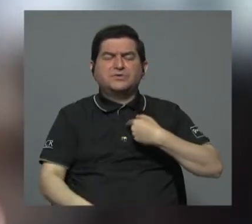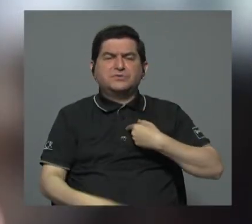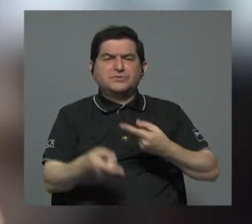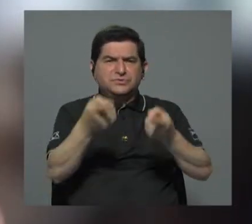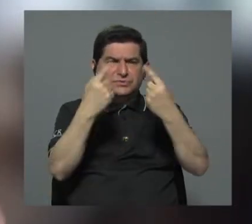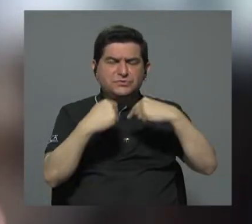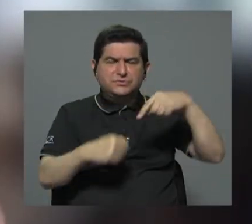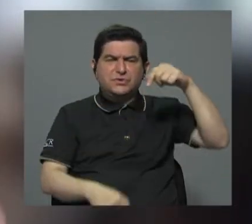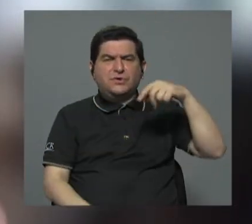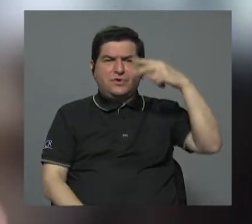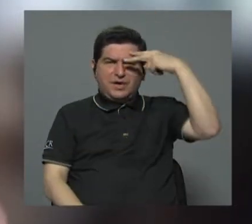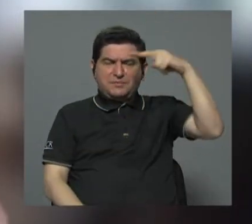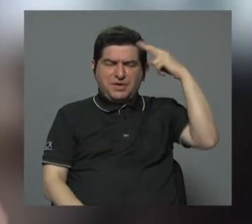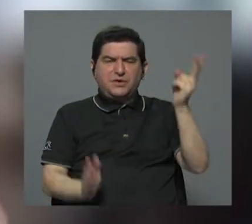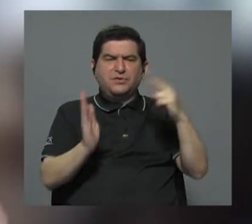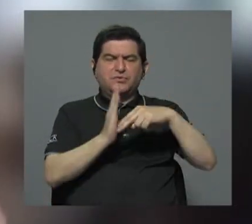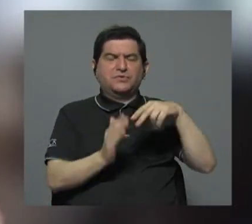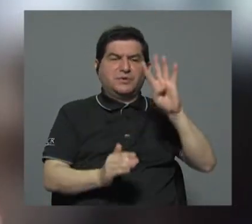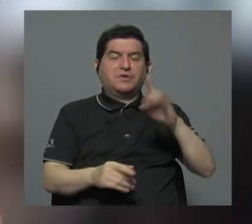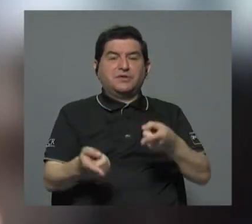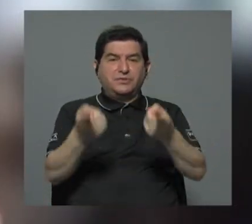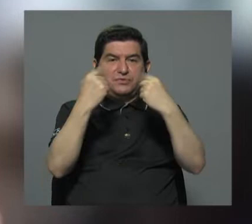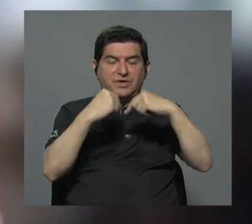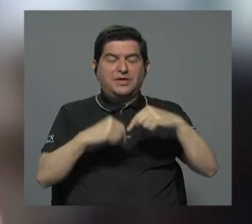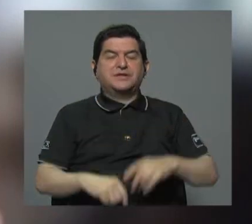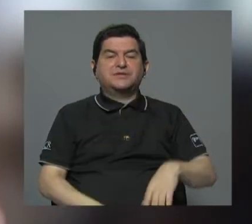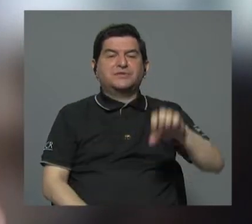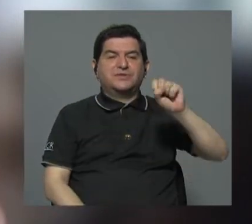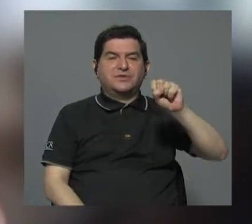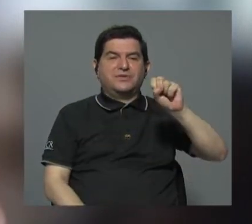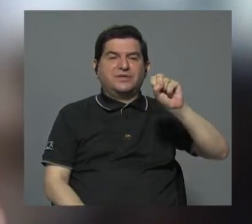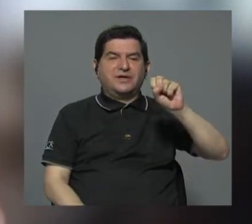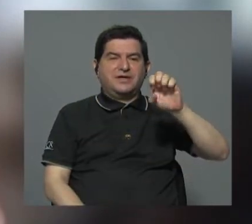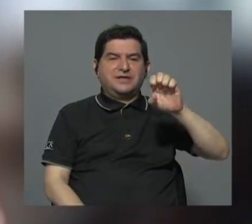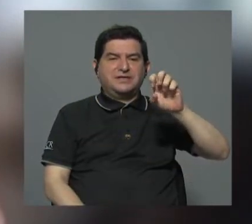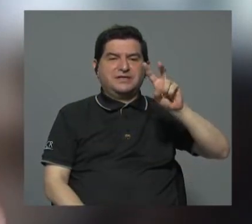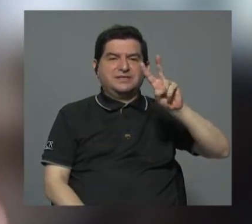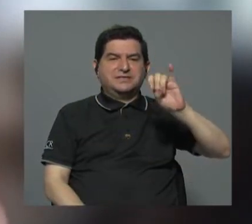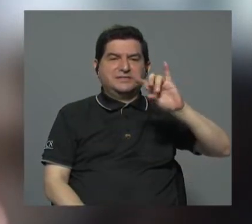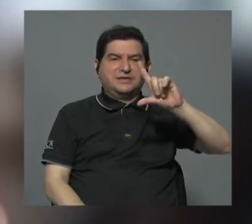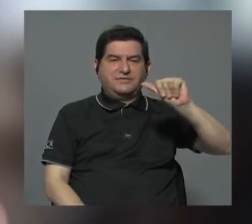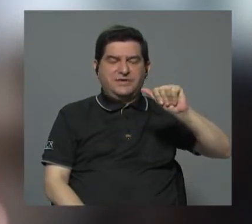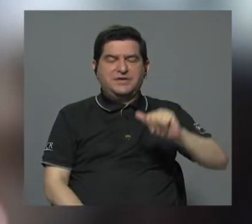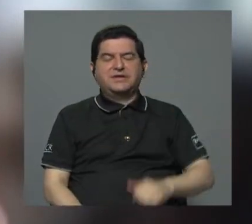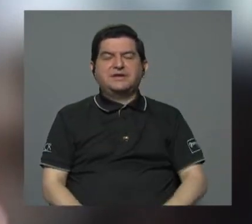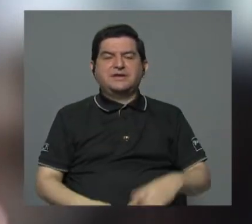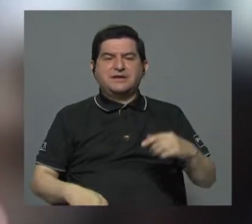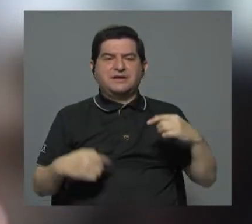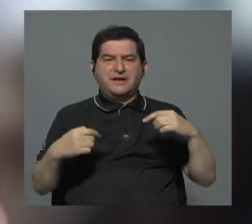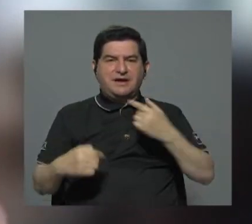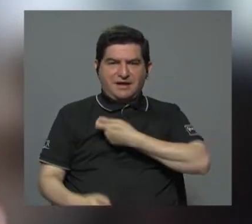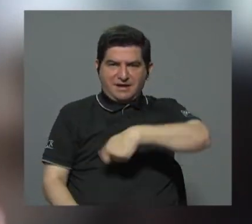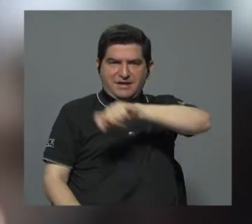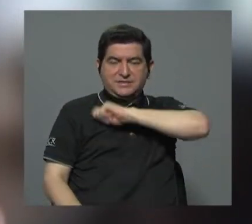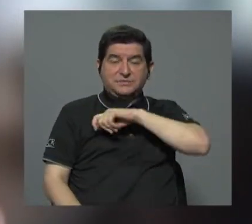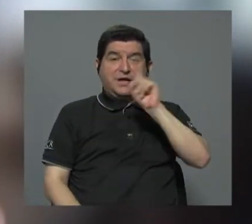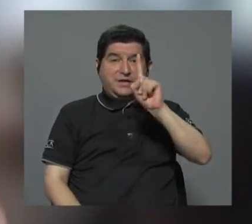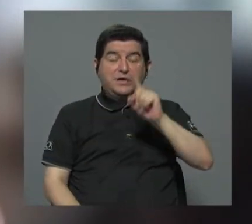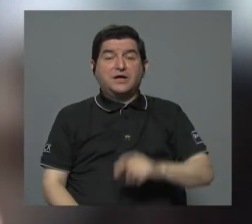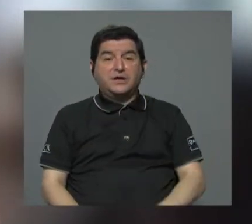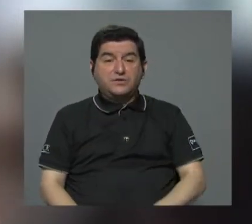en 2004, procedente de Sevilla, España, y cayó a mis manos, un poco antes de venirme para acá, un